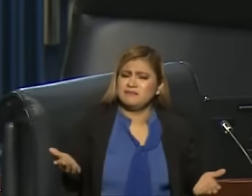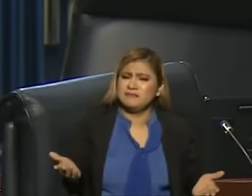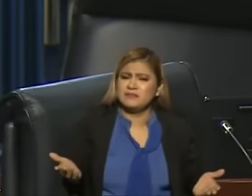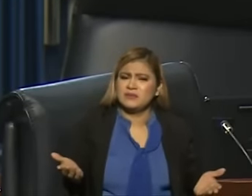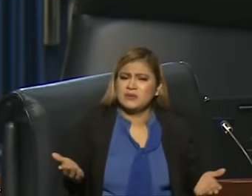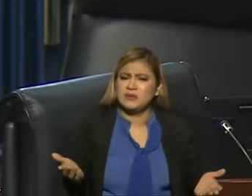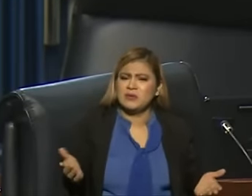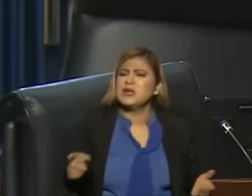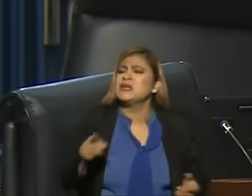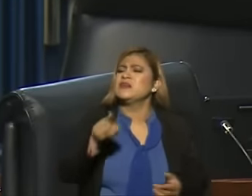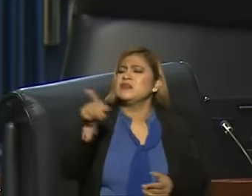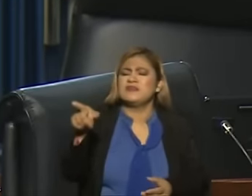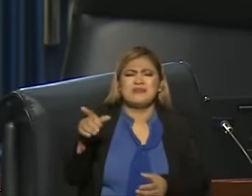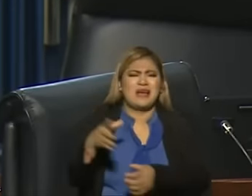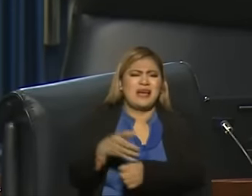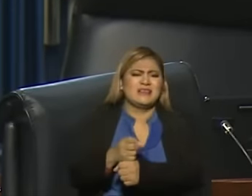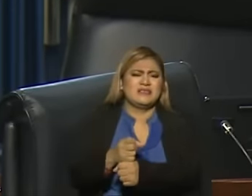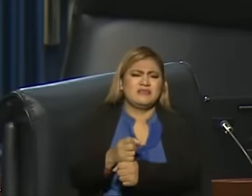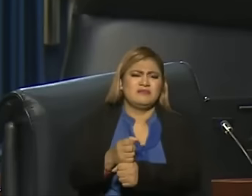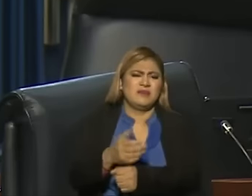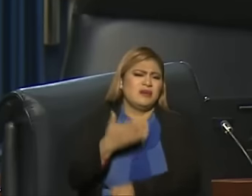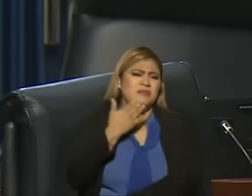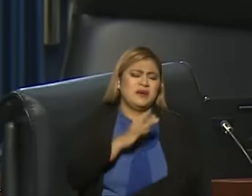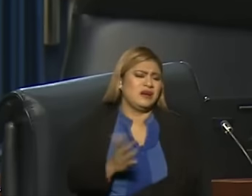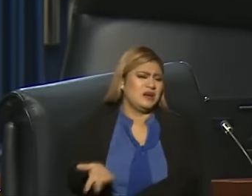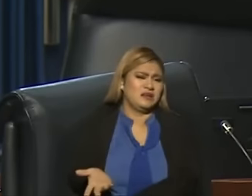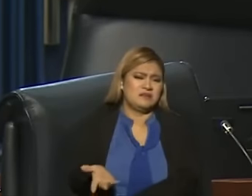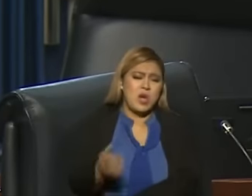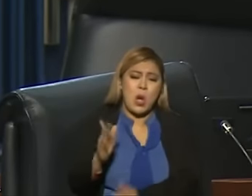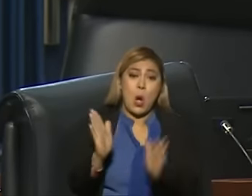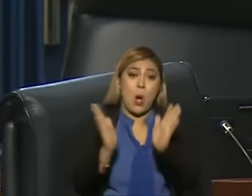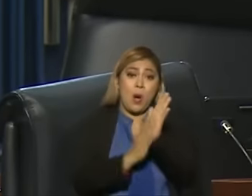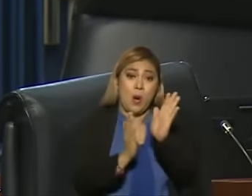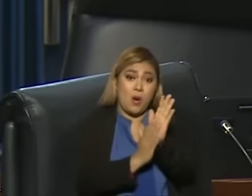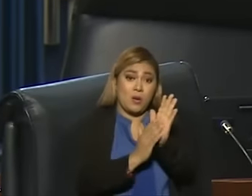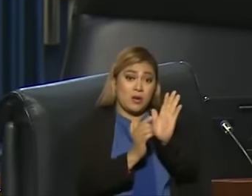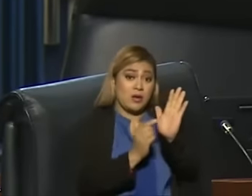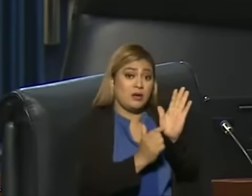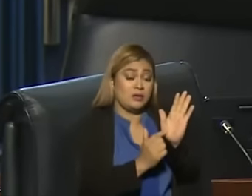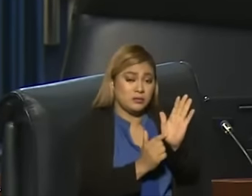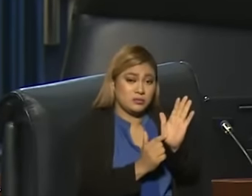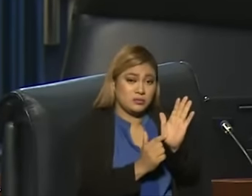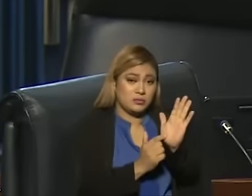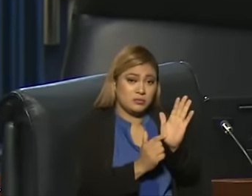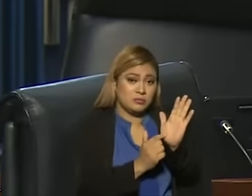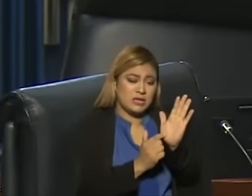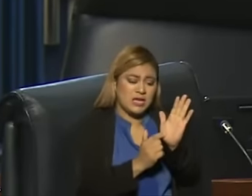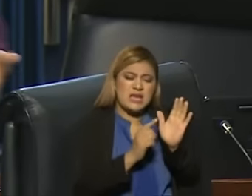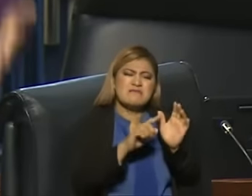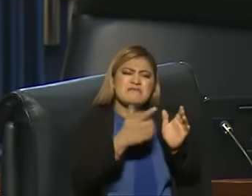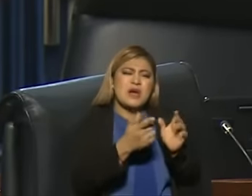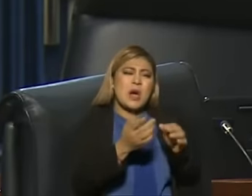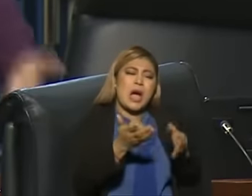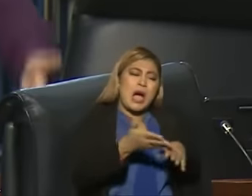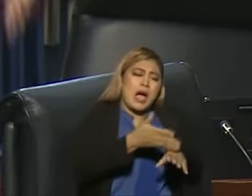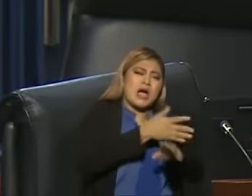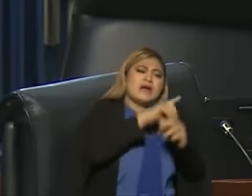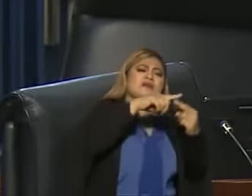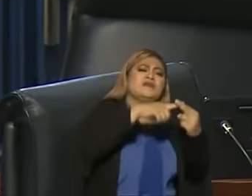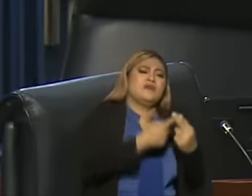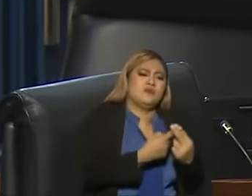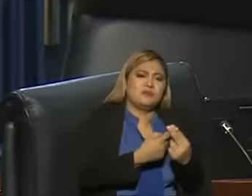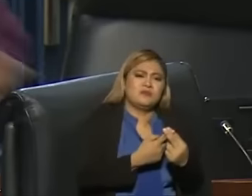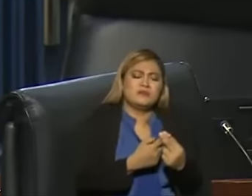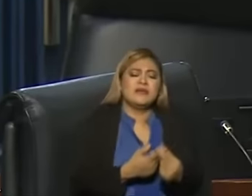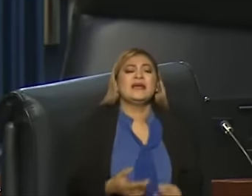que ellos hicieron las cosas mal, que ese contrato estaba contaminado desde el inicio y queremos nuestros